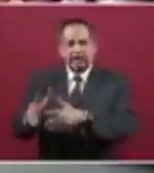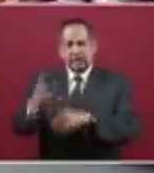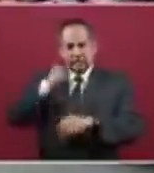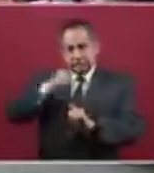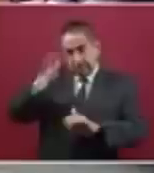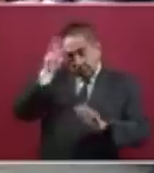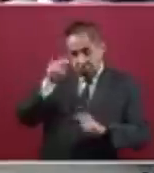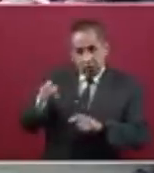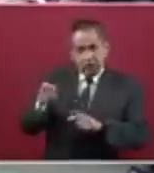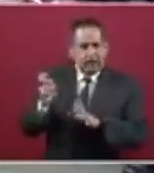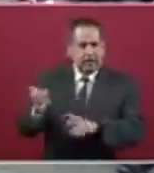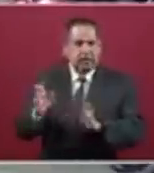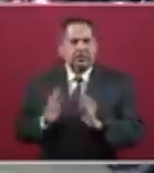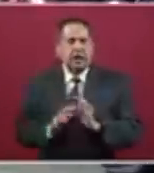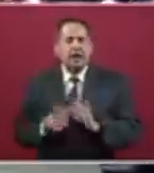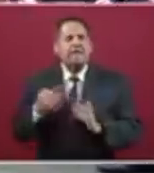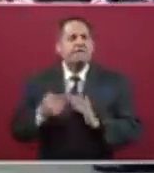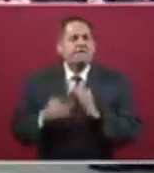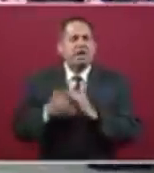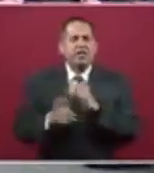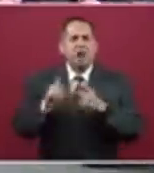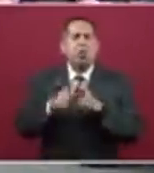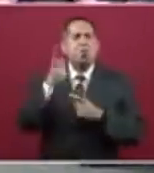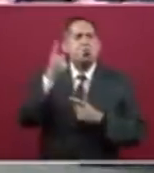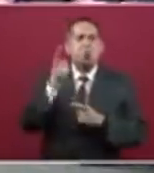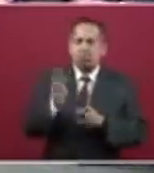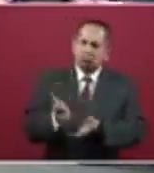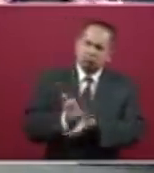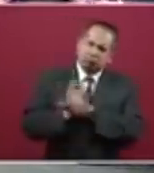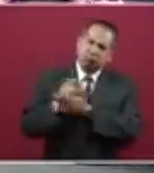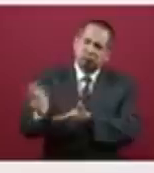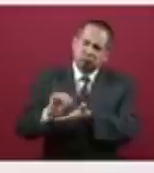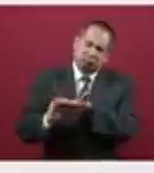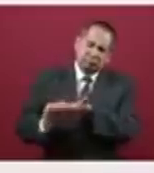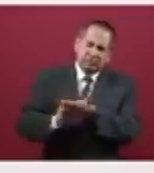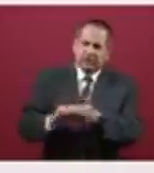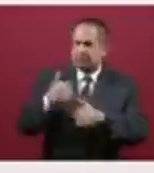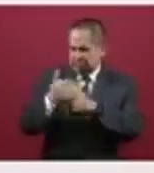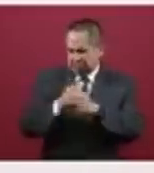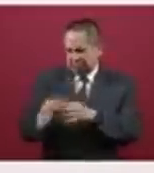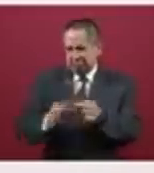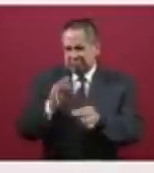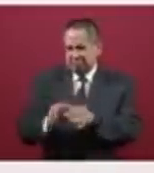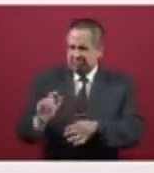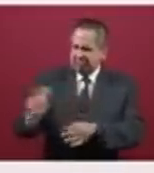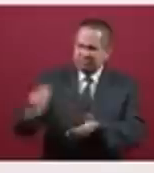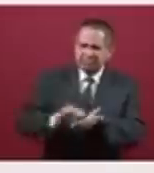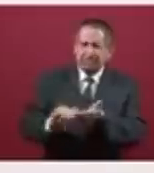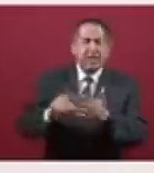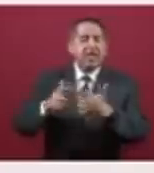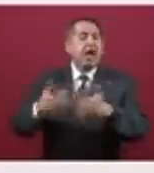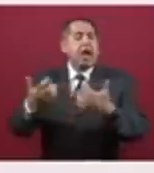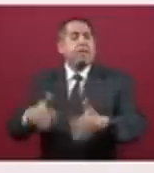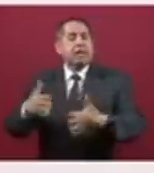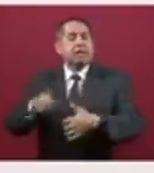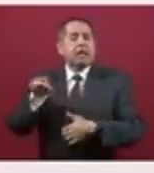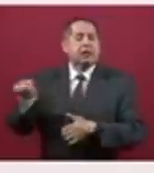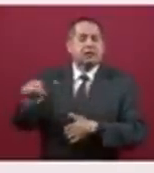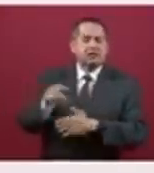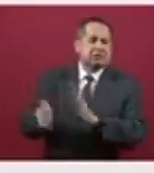originales. Solo nos falta la liquidación que haremos puntualmente a las empresas